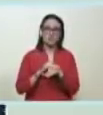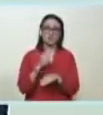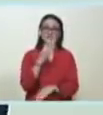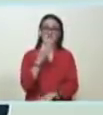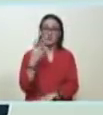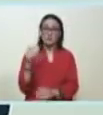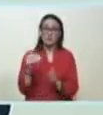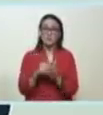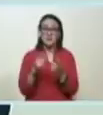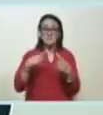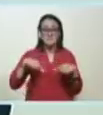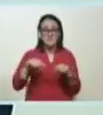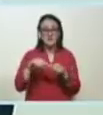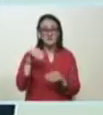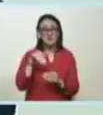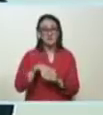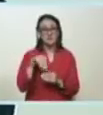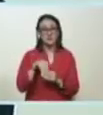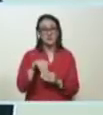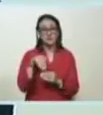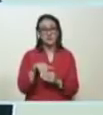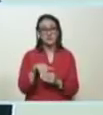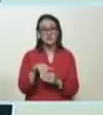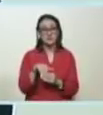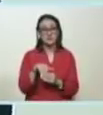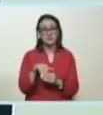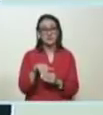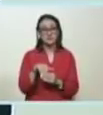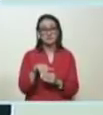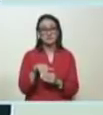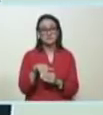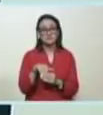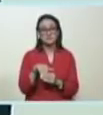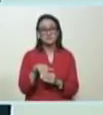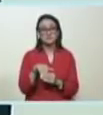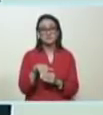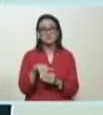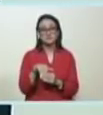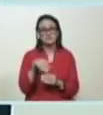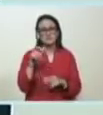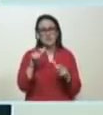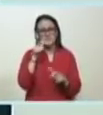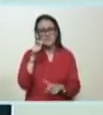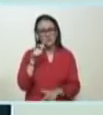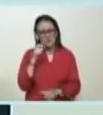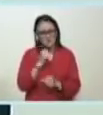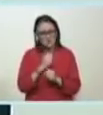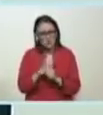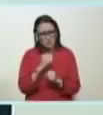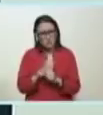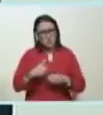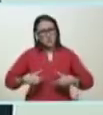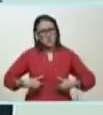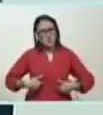34.000 mesas electorales. Es un personal maravilloso,